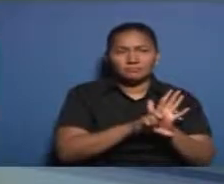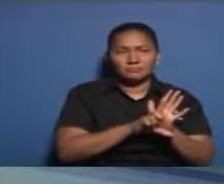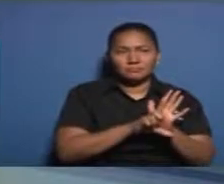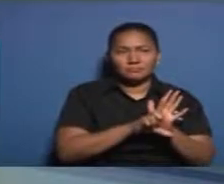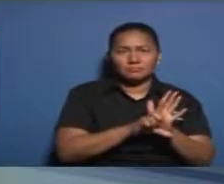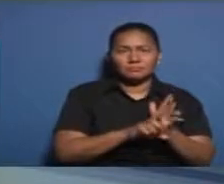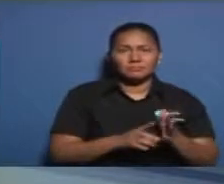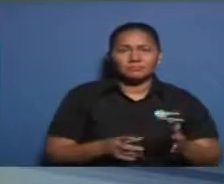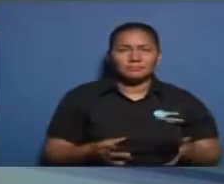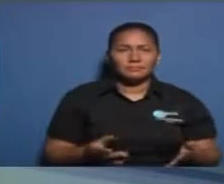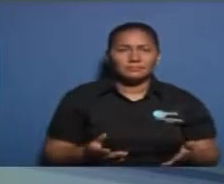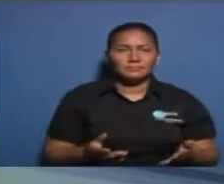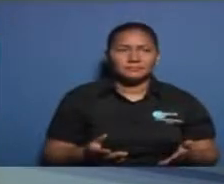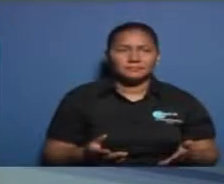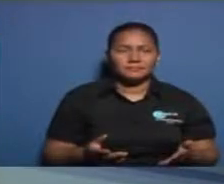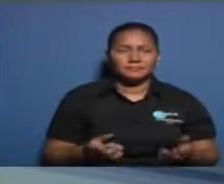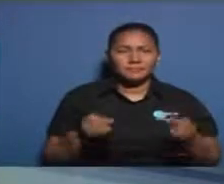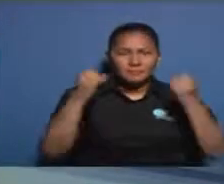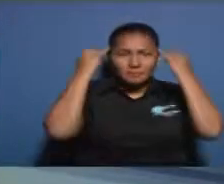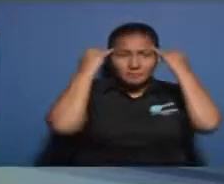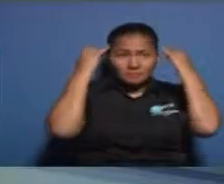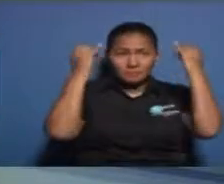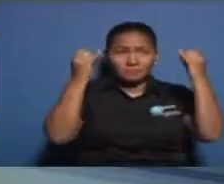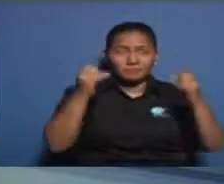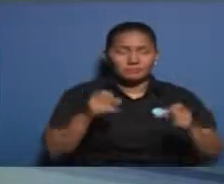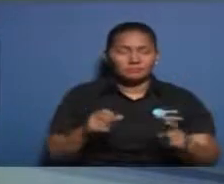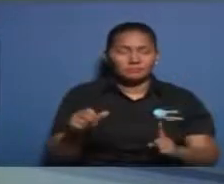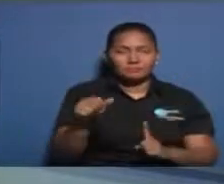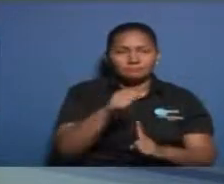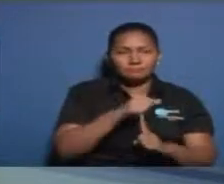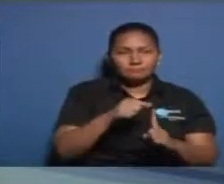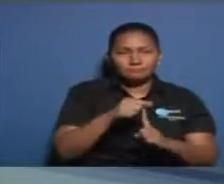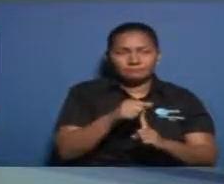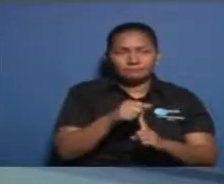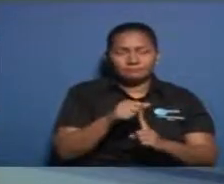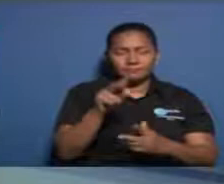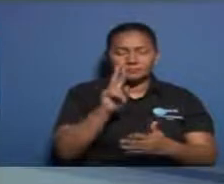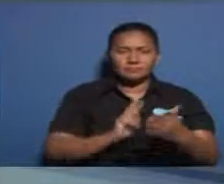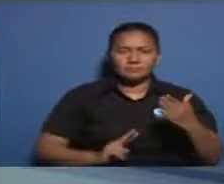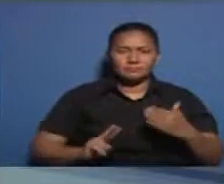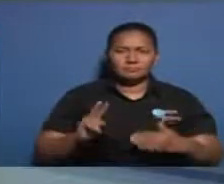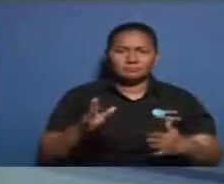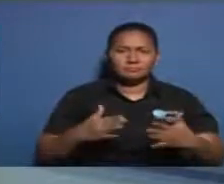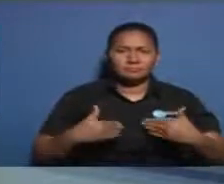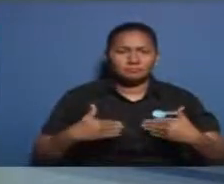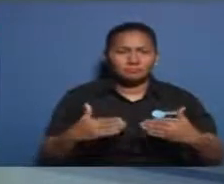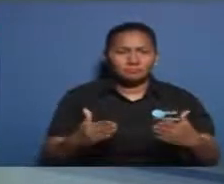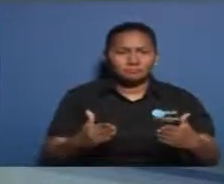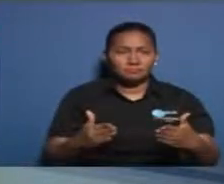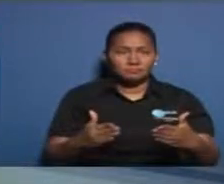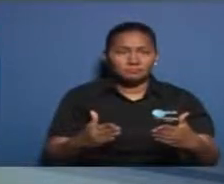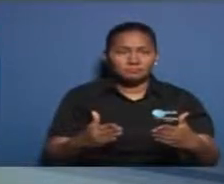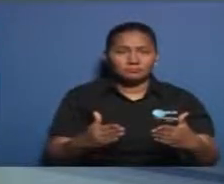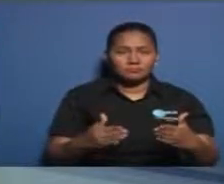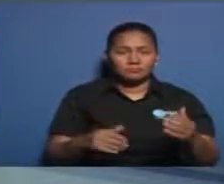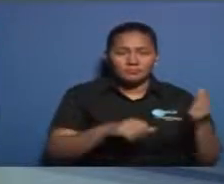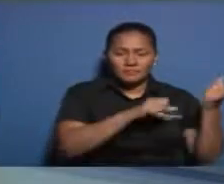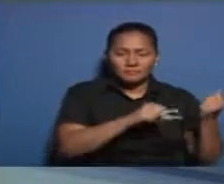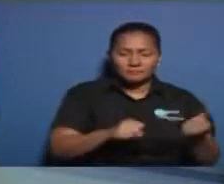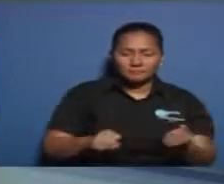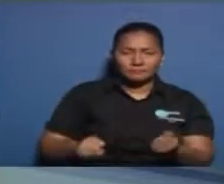por ejemplo marco ha hablado de la universidad de panamá la universidad de panamá se fue fundada en